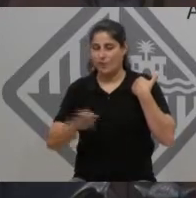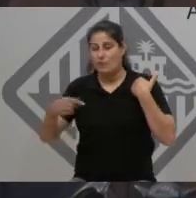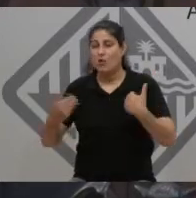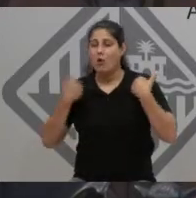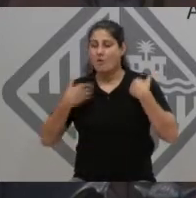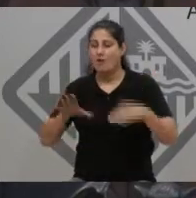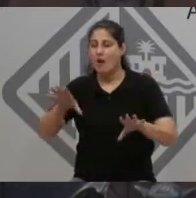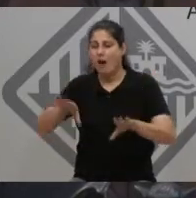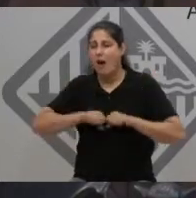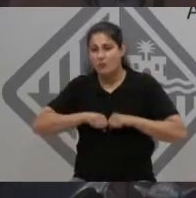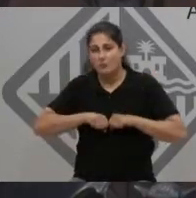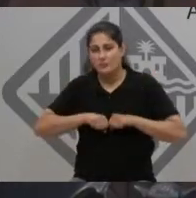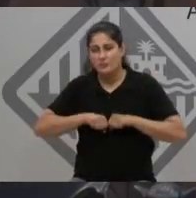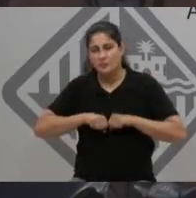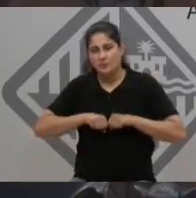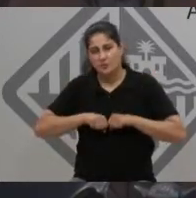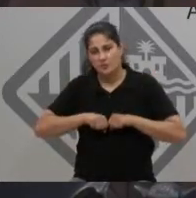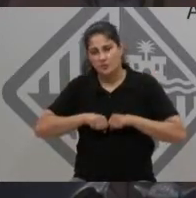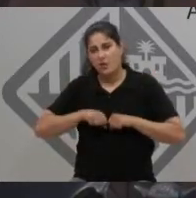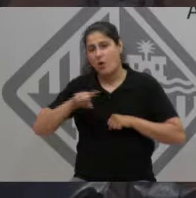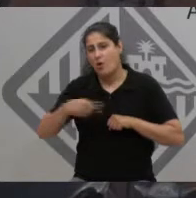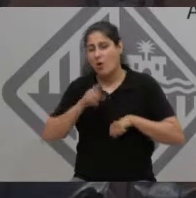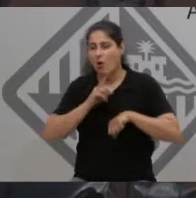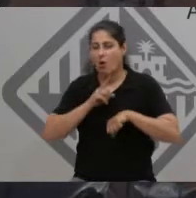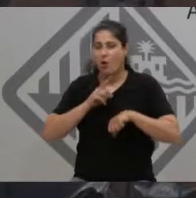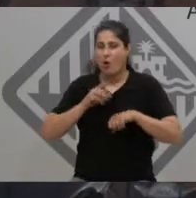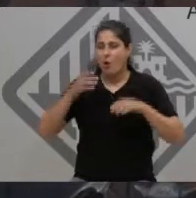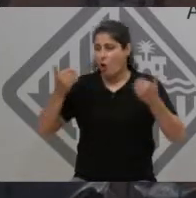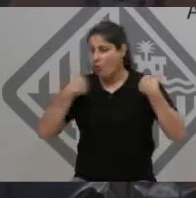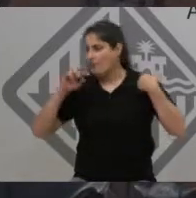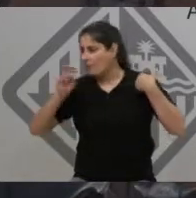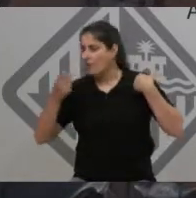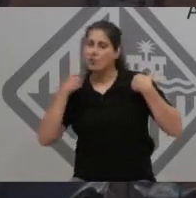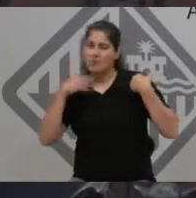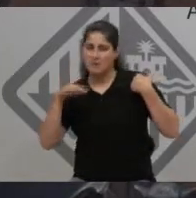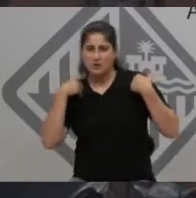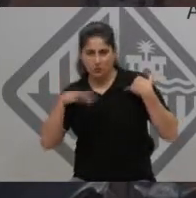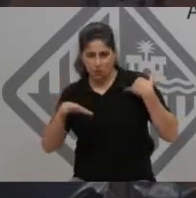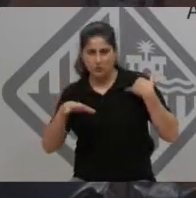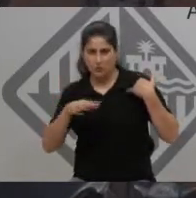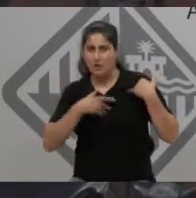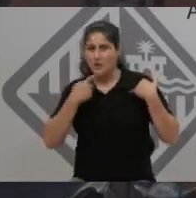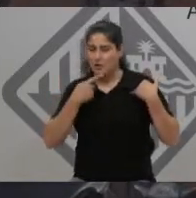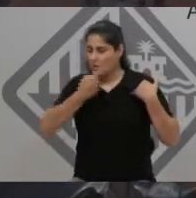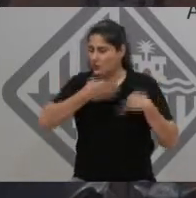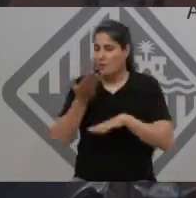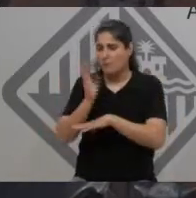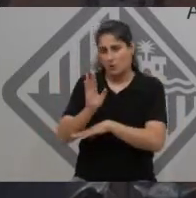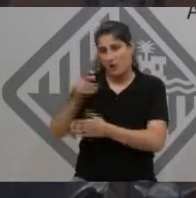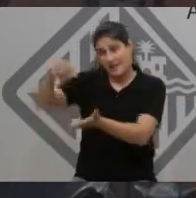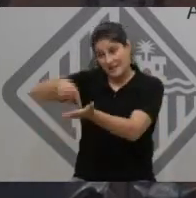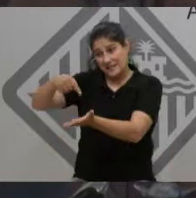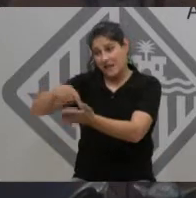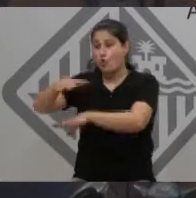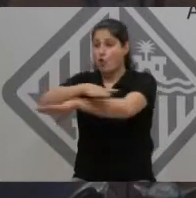competencias, las cuales no debe asumir el Ayuntamiento, estamos perdiendo otras competencias que sí que tenemos que ejercer. Por tanto, aquí propondríamos instar